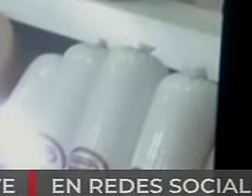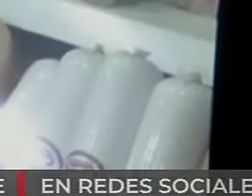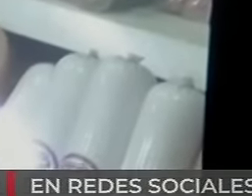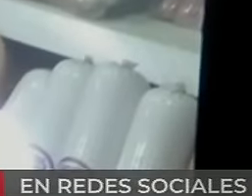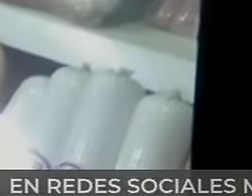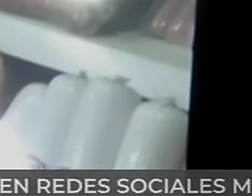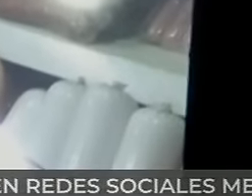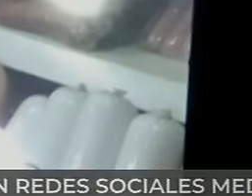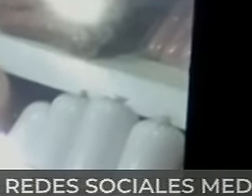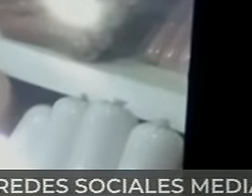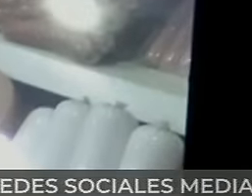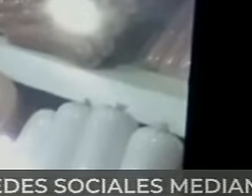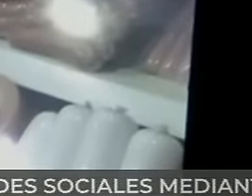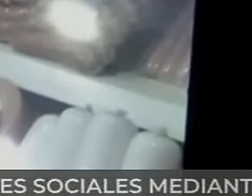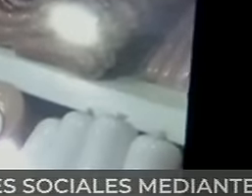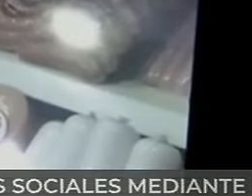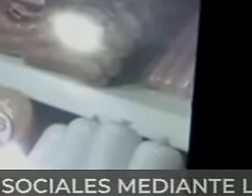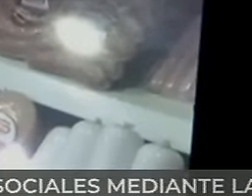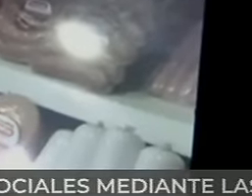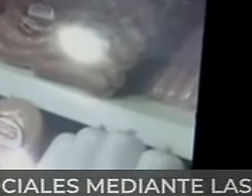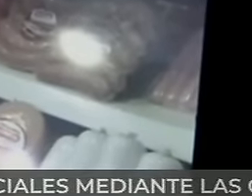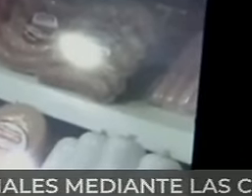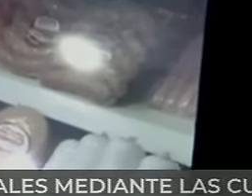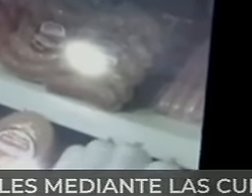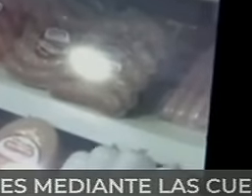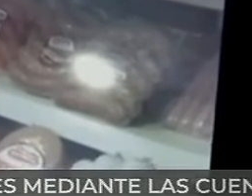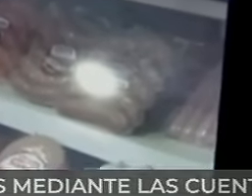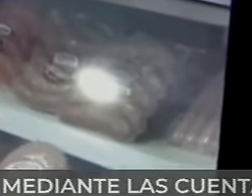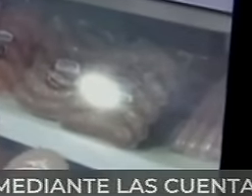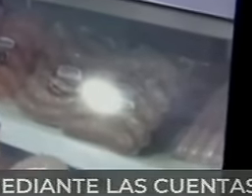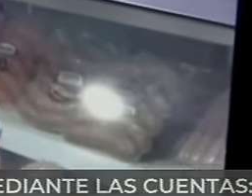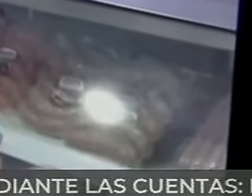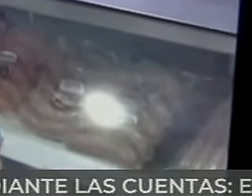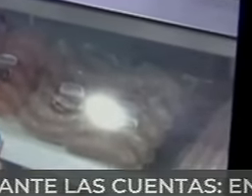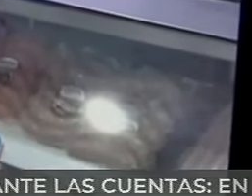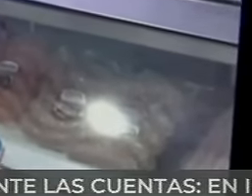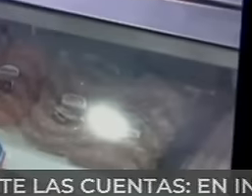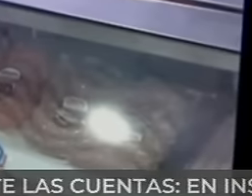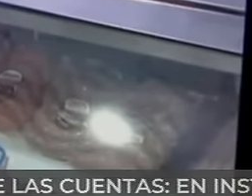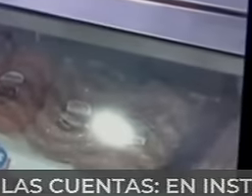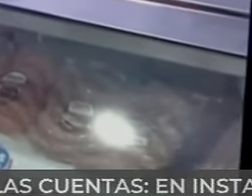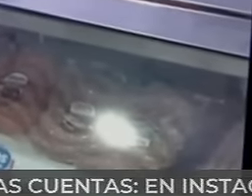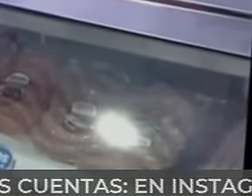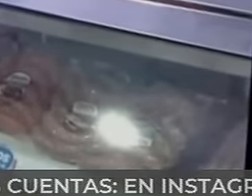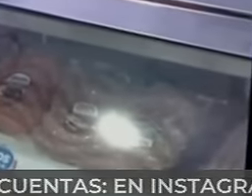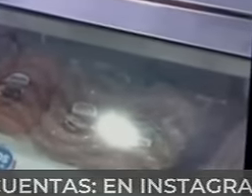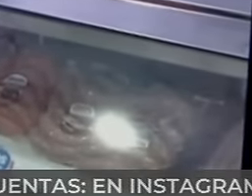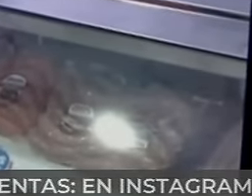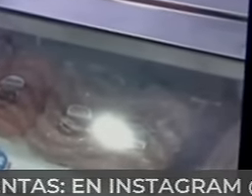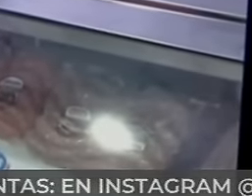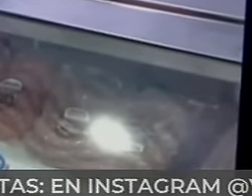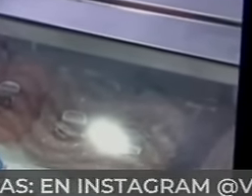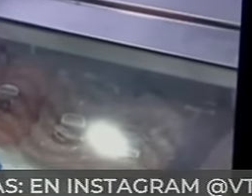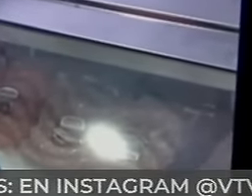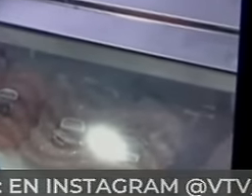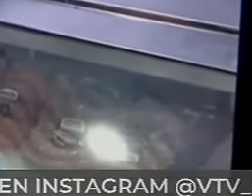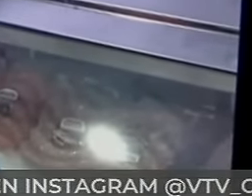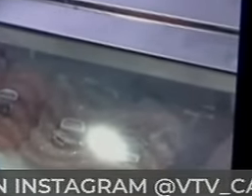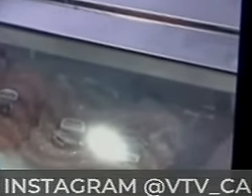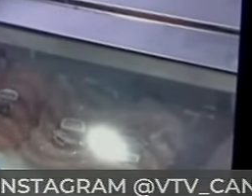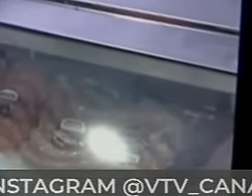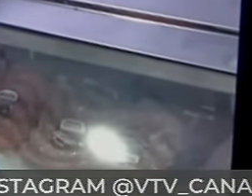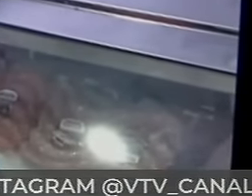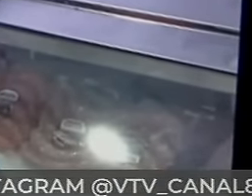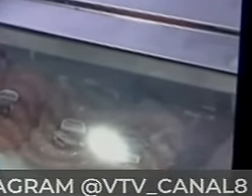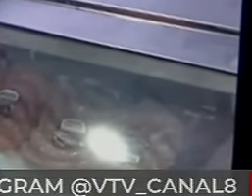sea, en módicas cuotas, como sí, dice. Sí, sí, le dan la comodidad. Manejable. Es bueno. Y la plata que te prestan a ti, y